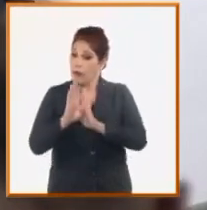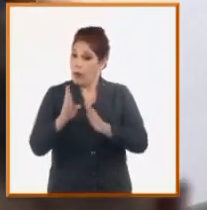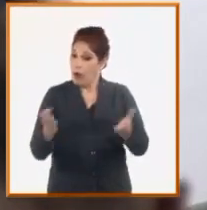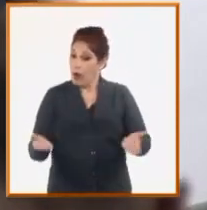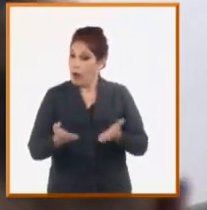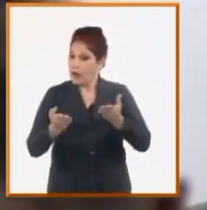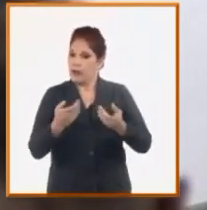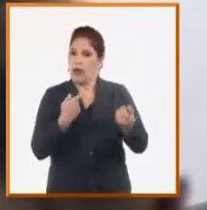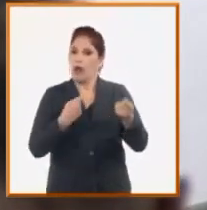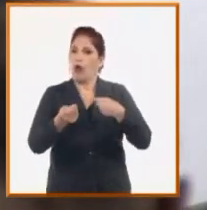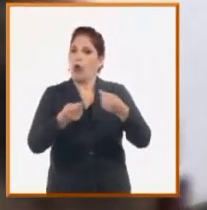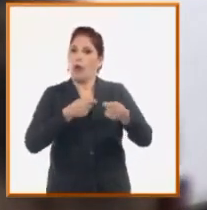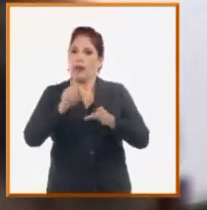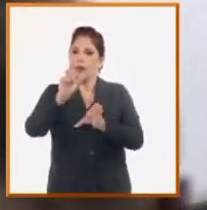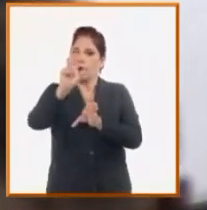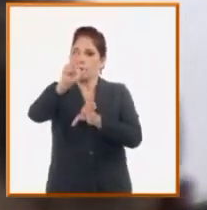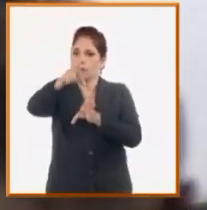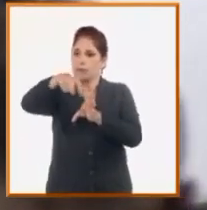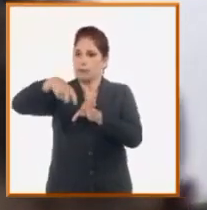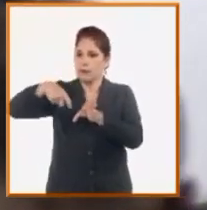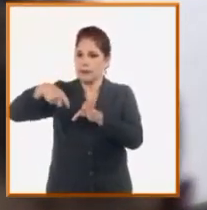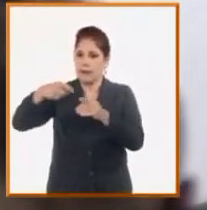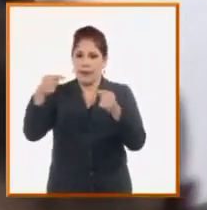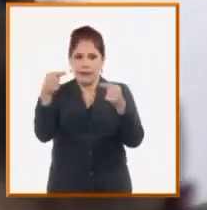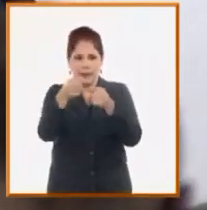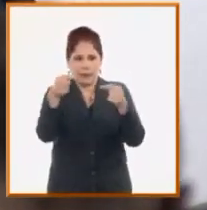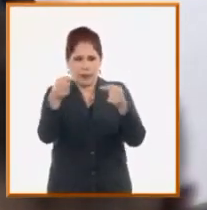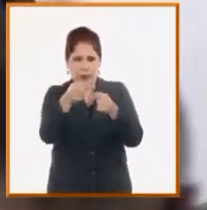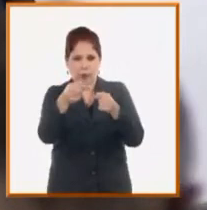en el comercio electrónico, buscar que